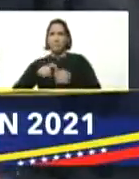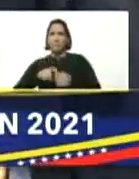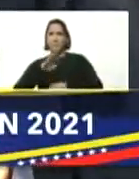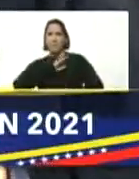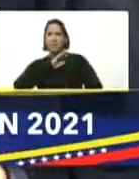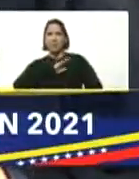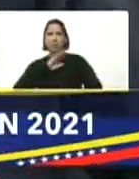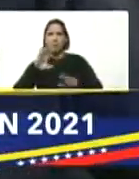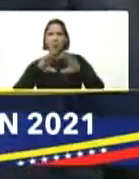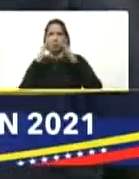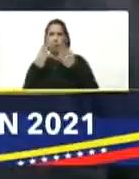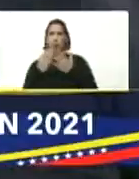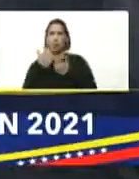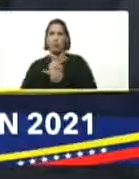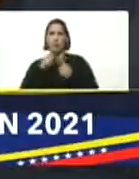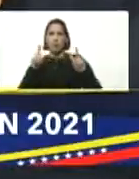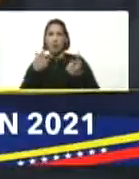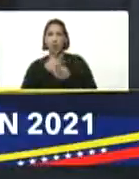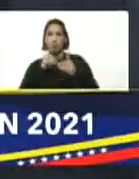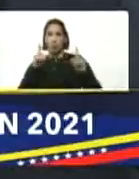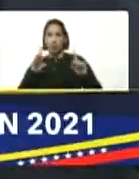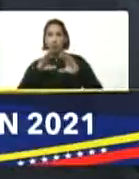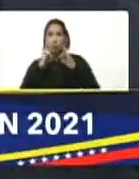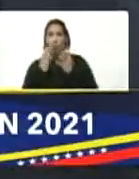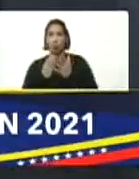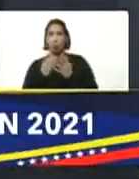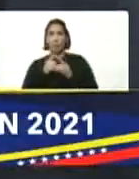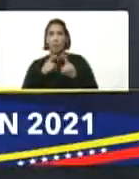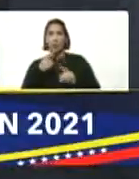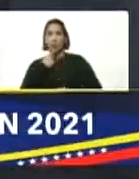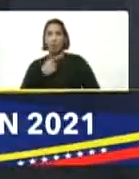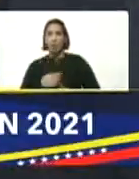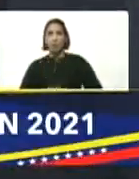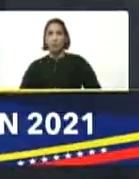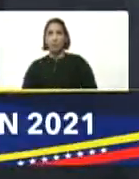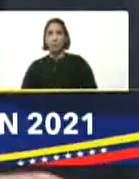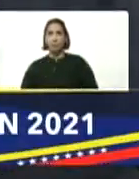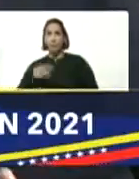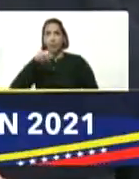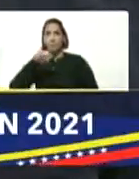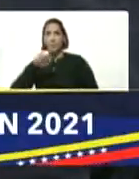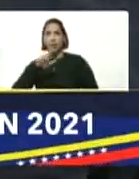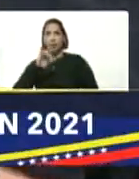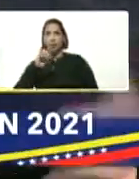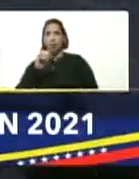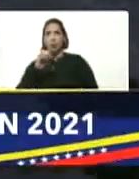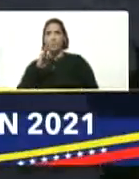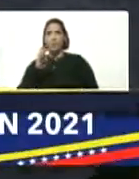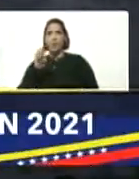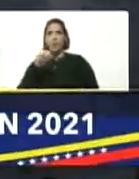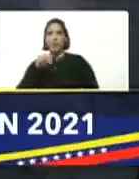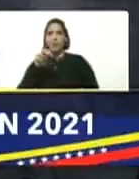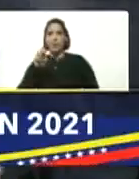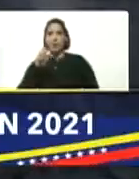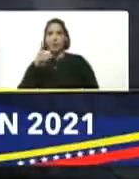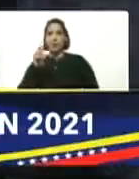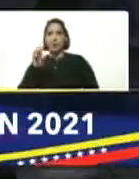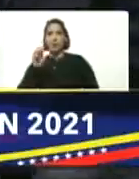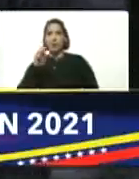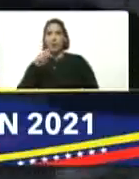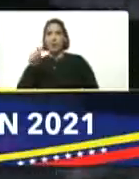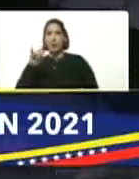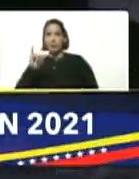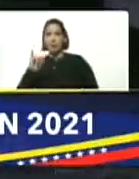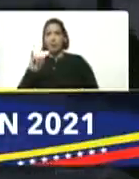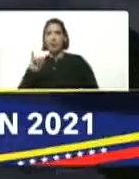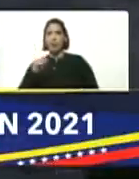libertades democráticas del mundo, pero dile que Mario Benedetti lo ama. Yo dije, bueno, yo también lo puedo amar. Si lo